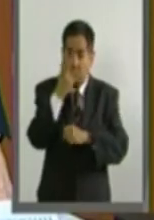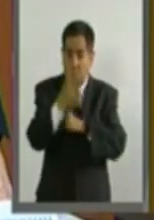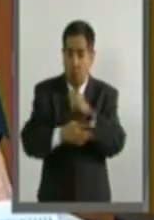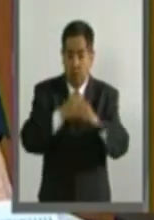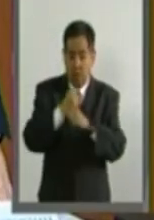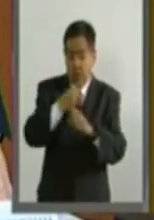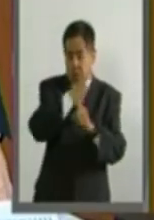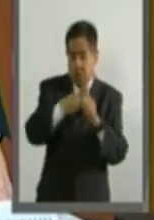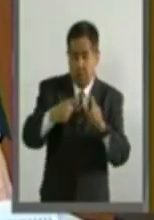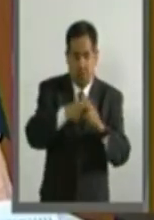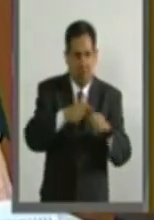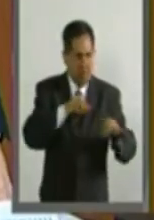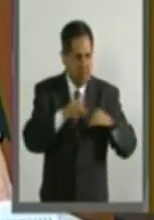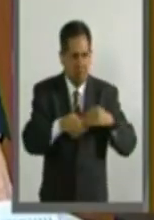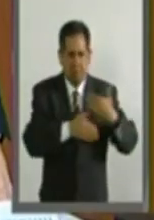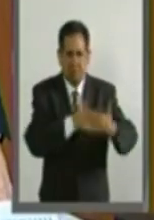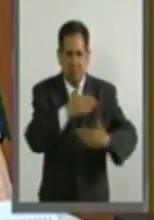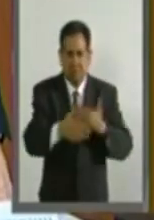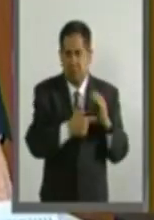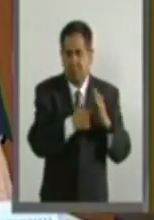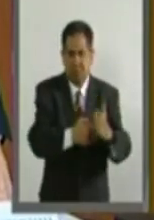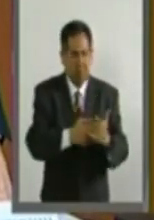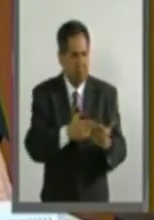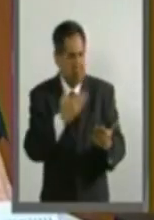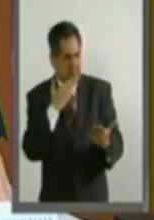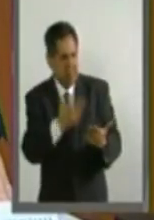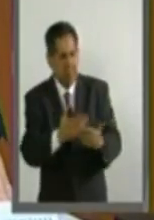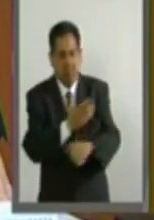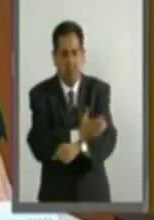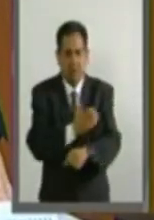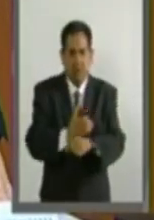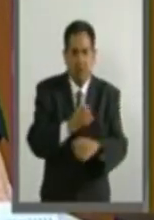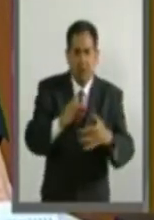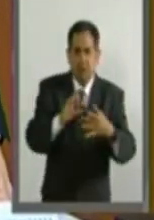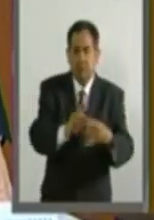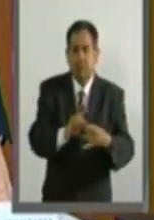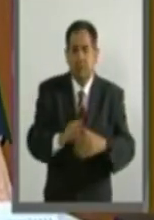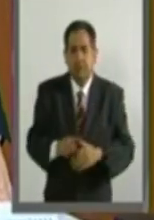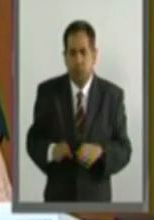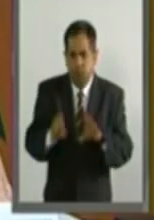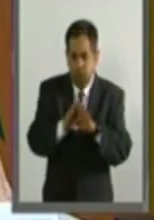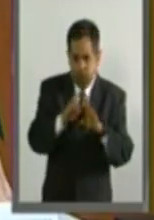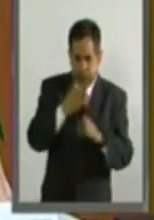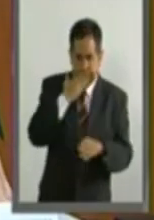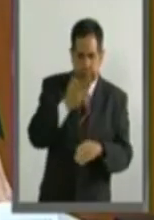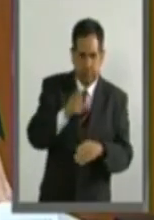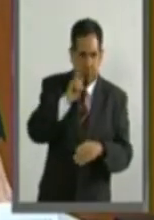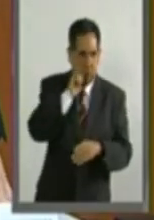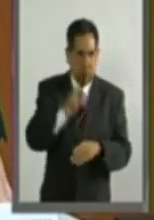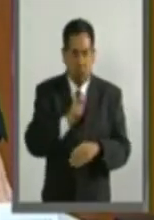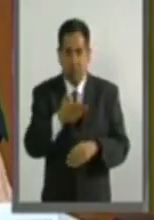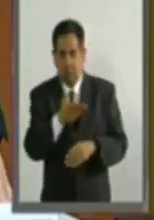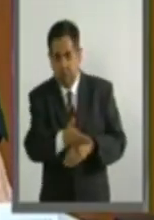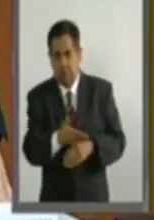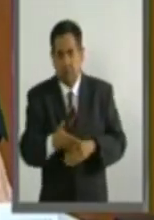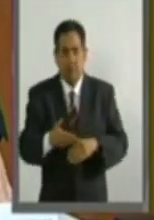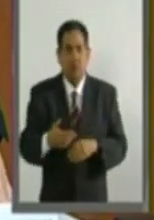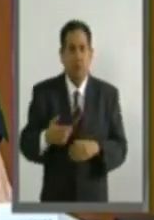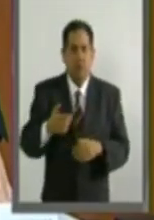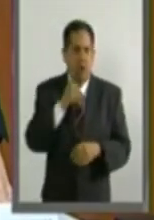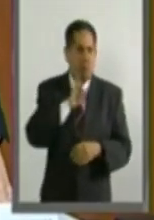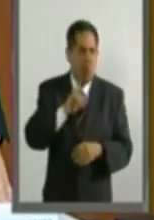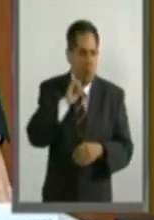4 años y medio demostró ser una gran compañera, ser una gran amiga, una